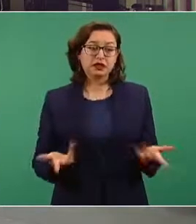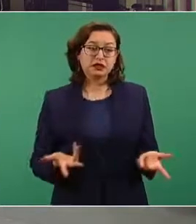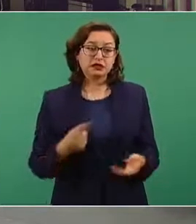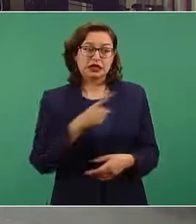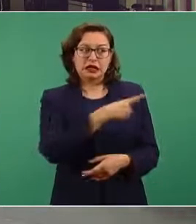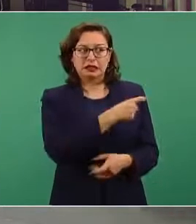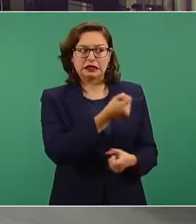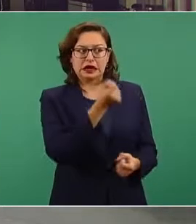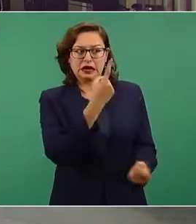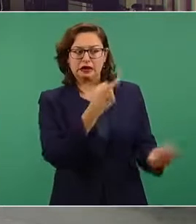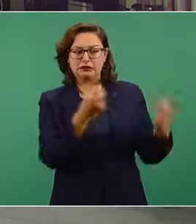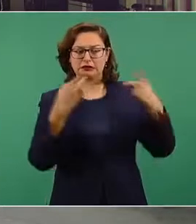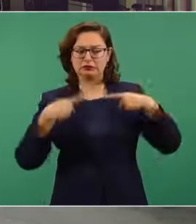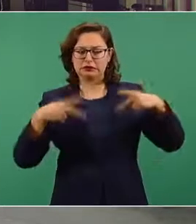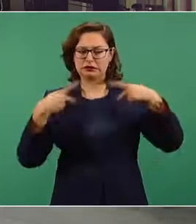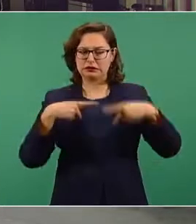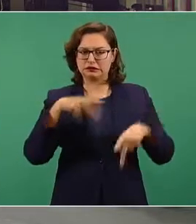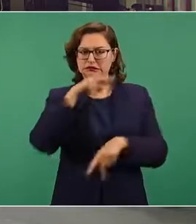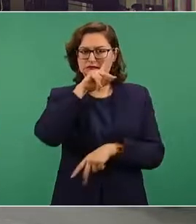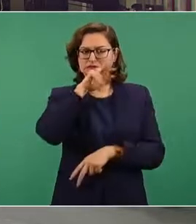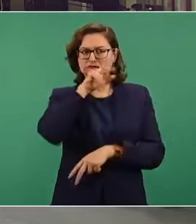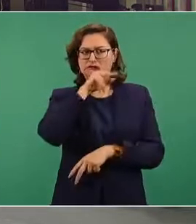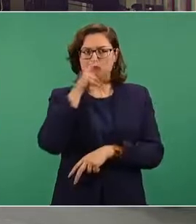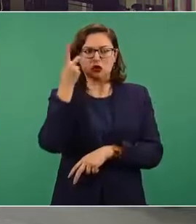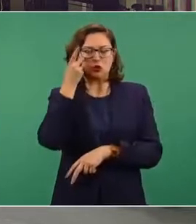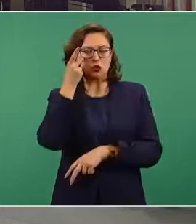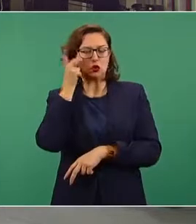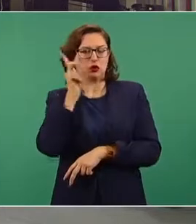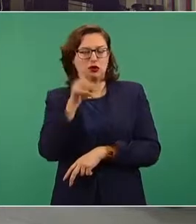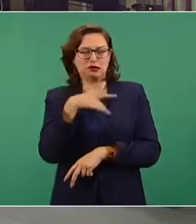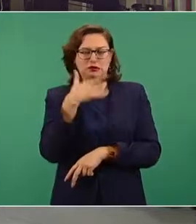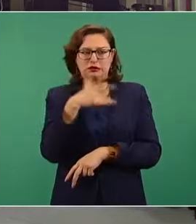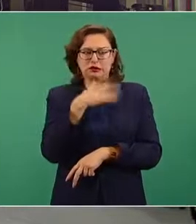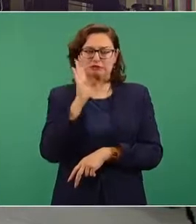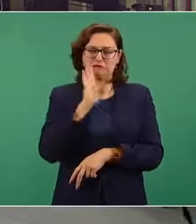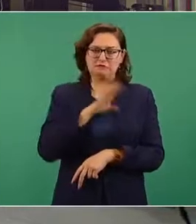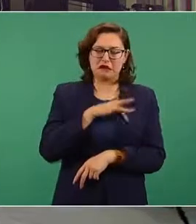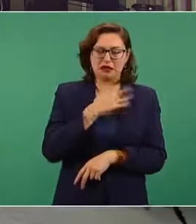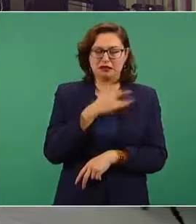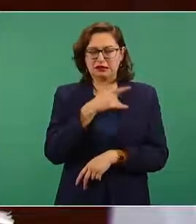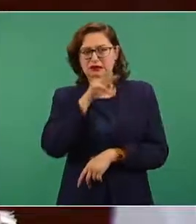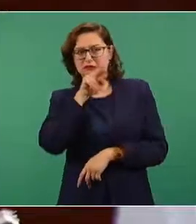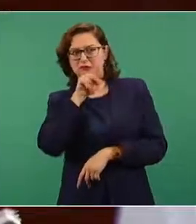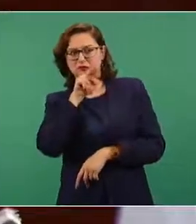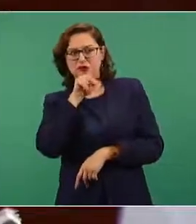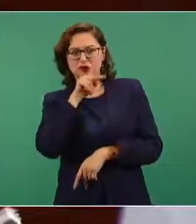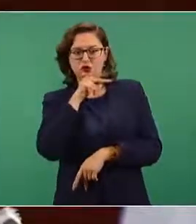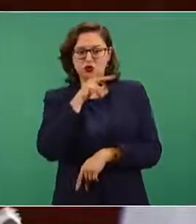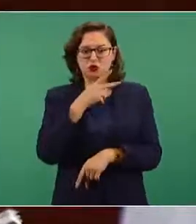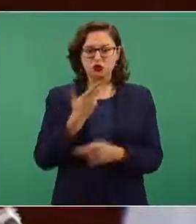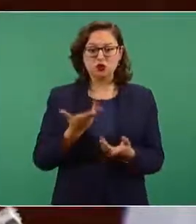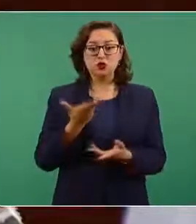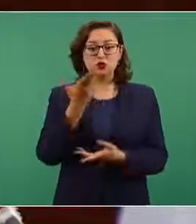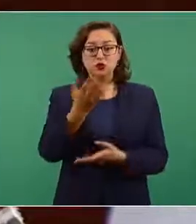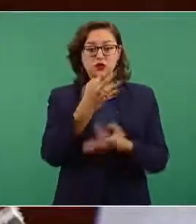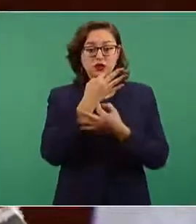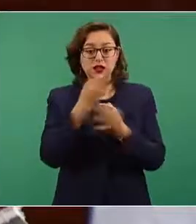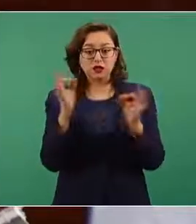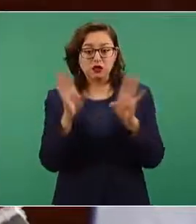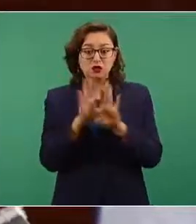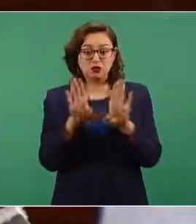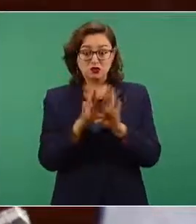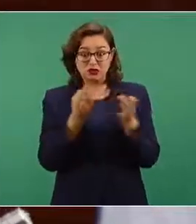dueños propietarios de tierras en el sur del estado. ¿Cuál sería su mensaje en cuanto a esta preocupación que tienen de que se trate de